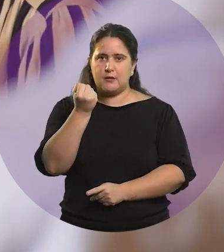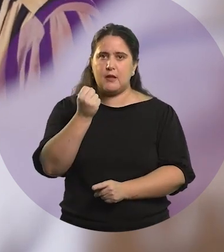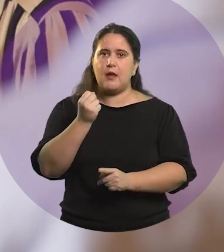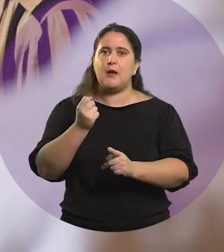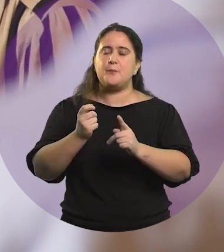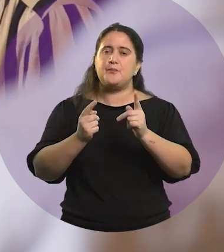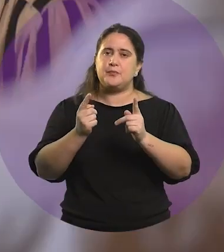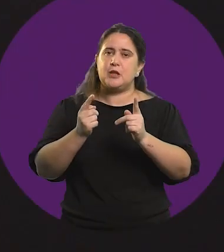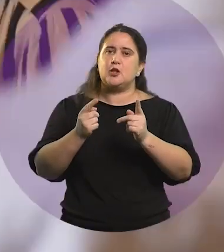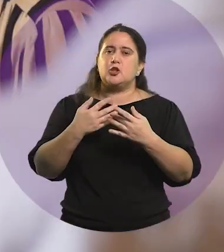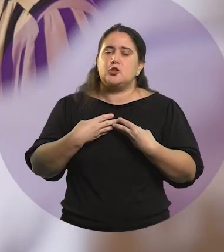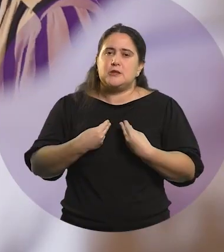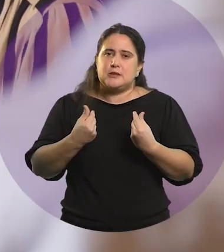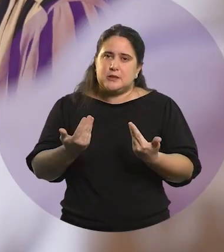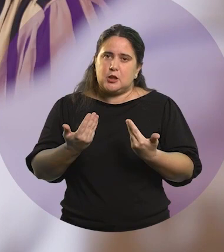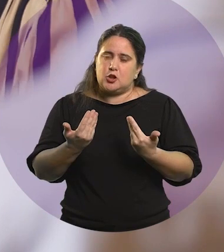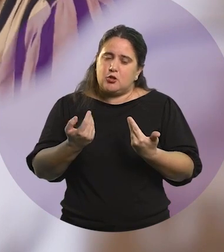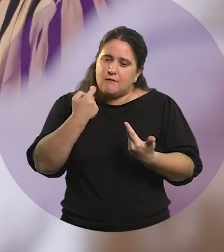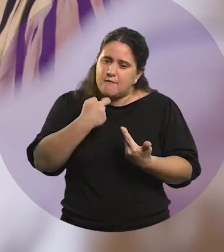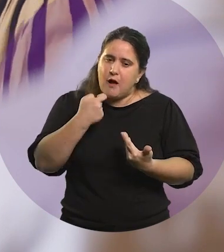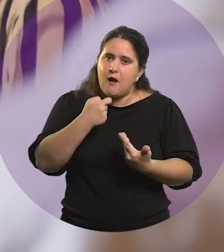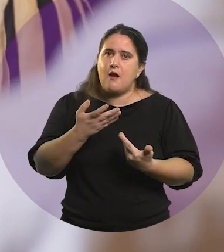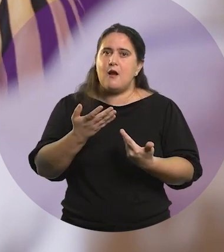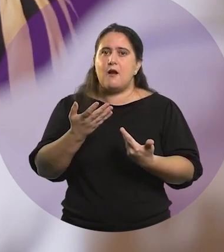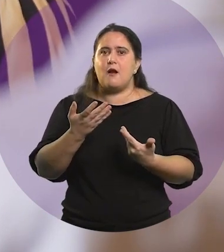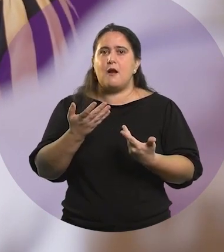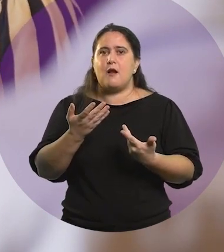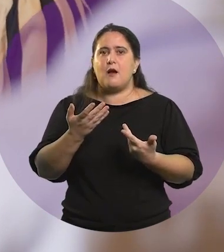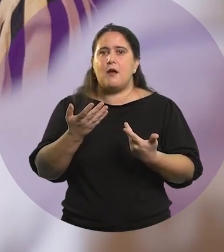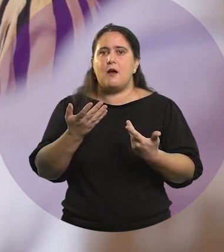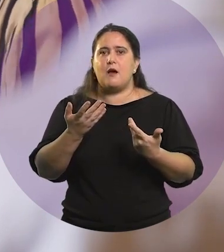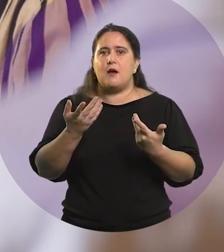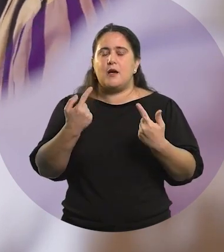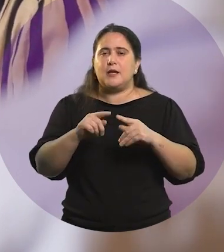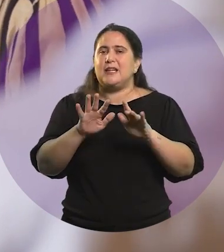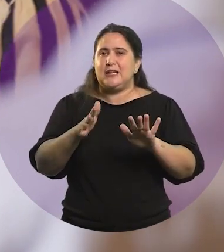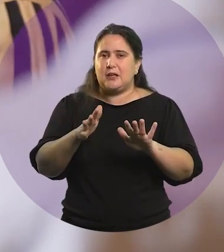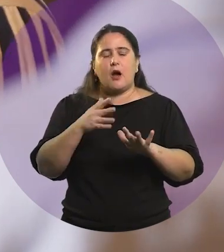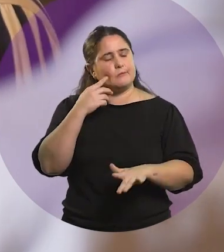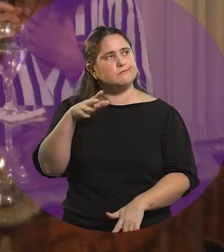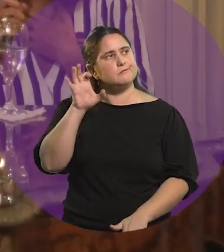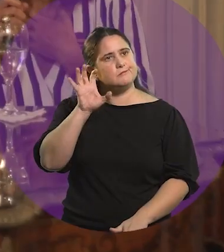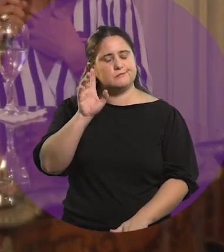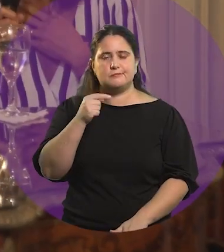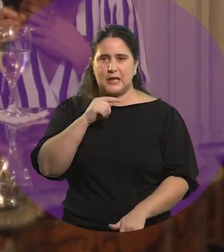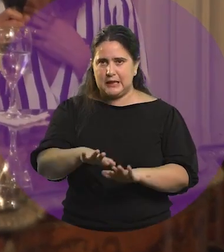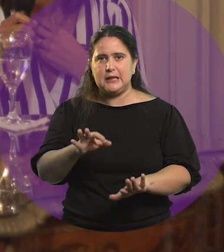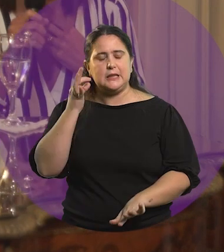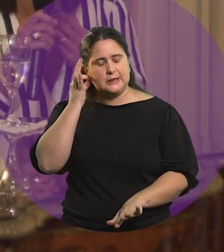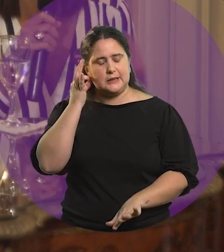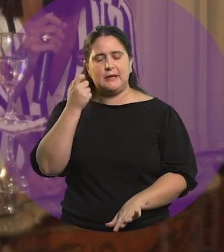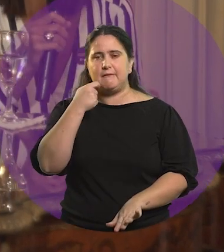que por lo menos siento que hacemos poco desde, y ahora hablo desde nuestro lado, que es escuchar a las